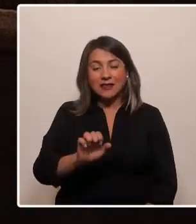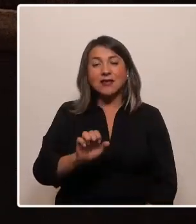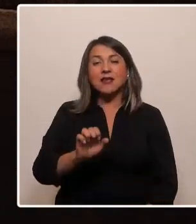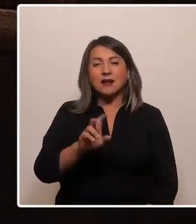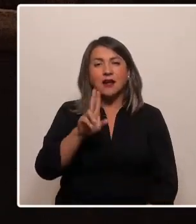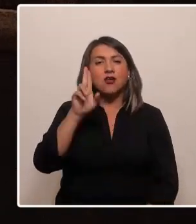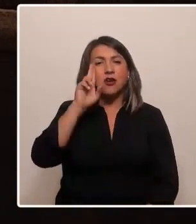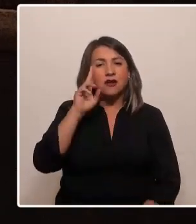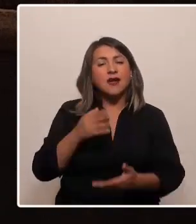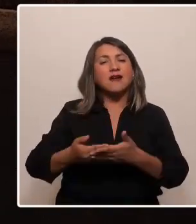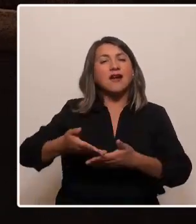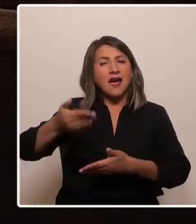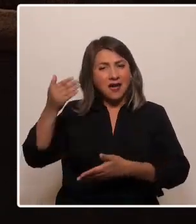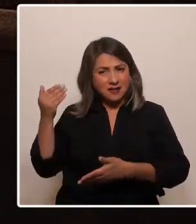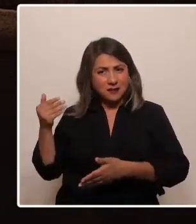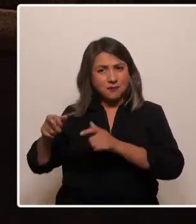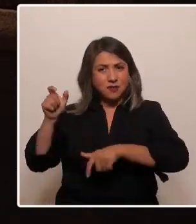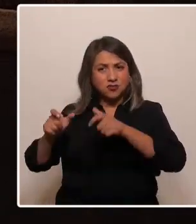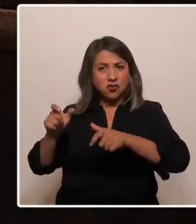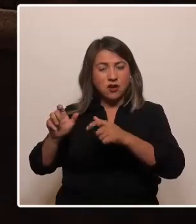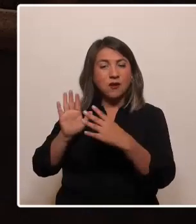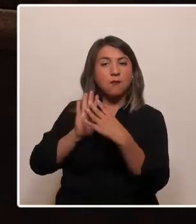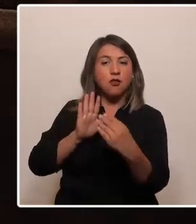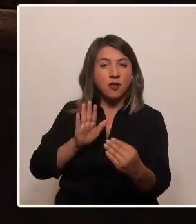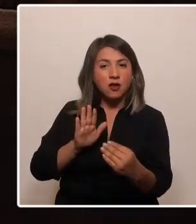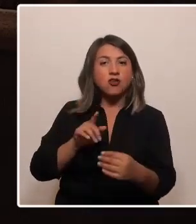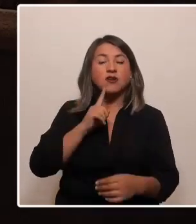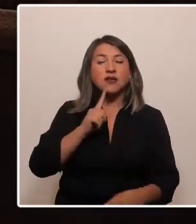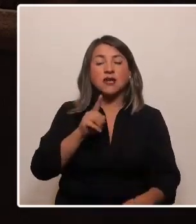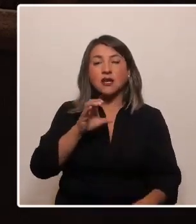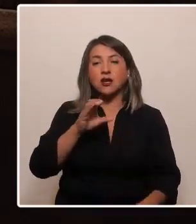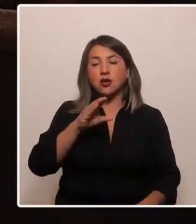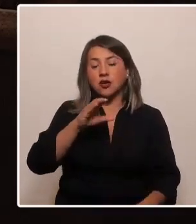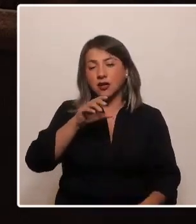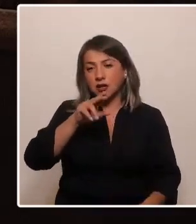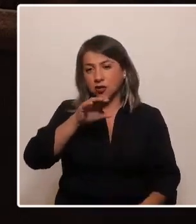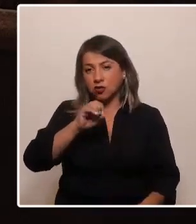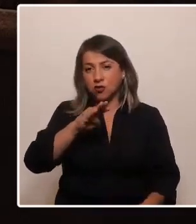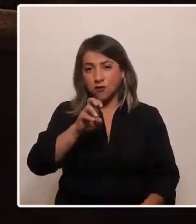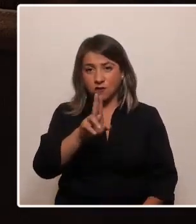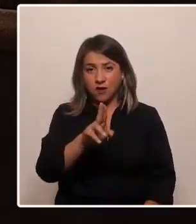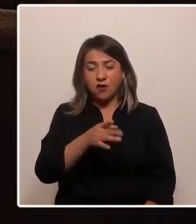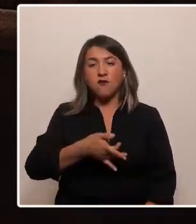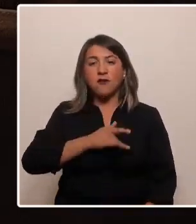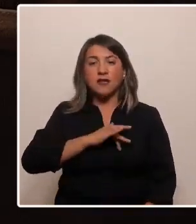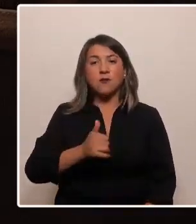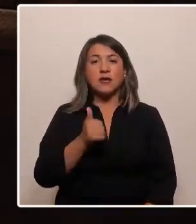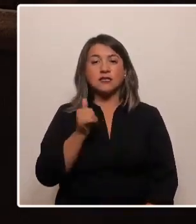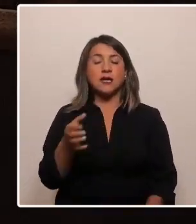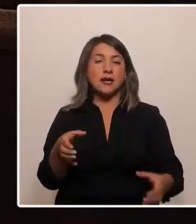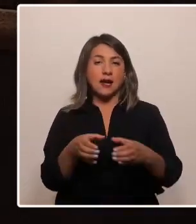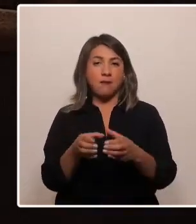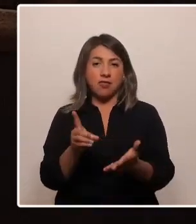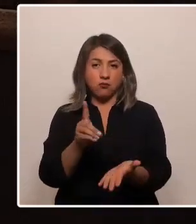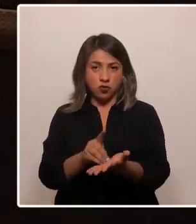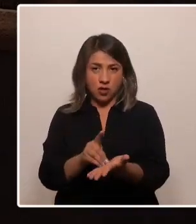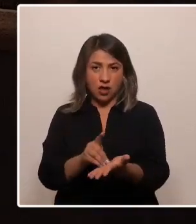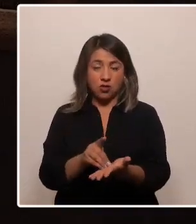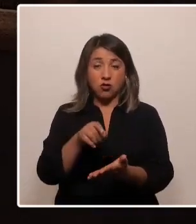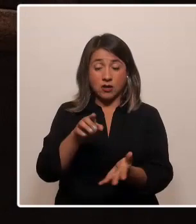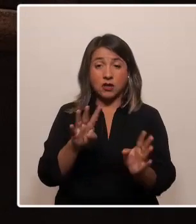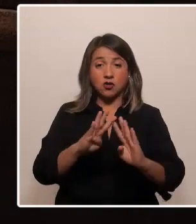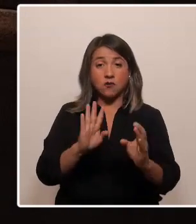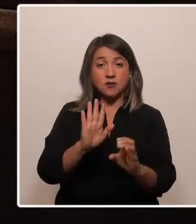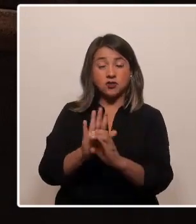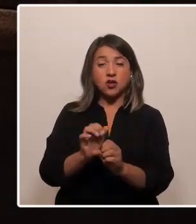Recordar a nuestros mártires, especialmente a Carlos Lorca Tobar, tan injusta como innecesariamente ofendido ayer en la Cámara de Diputados. Desde esta convención,